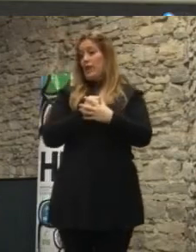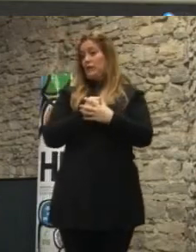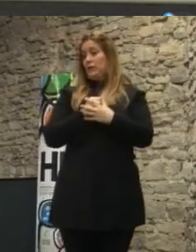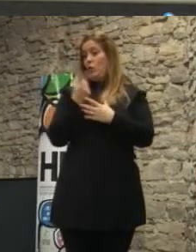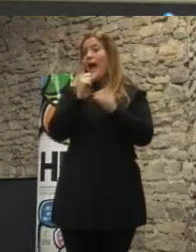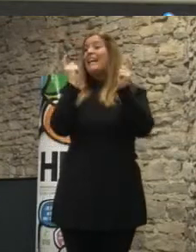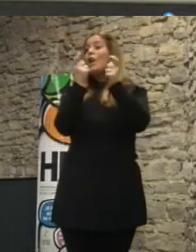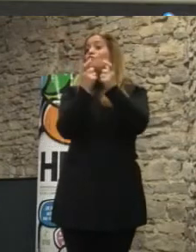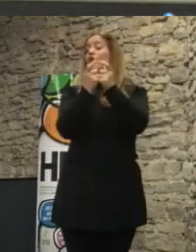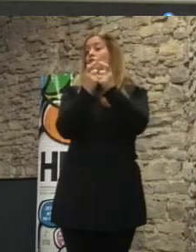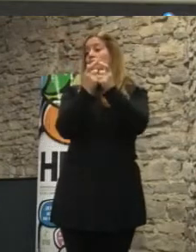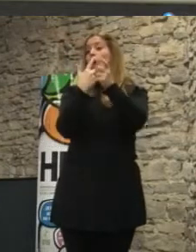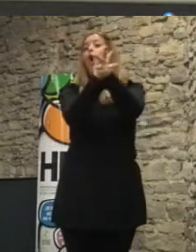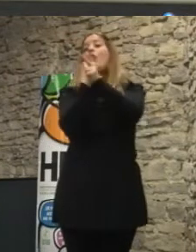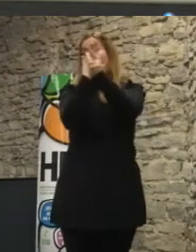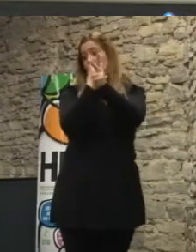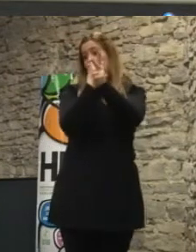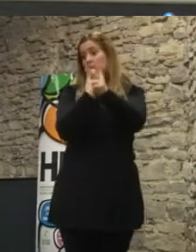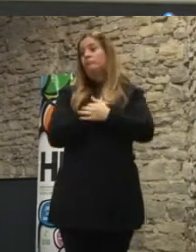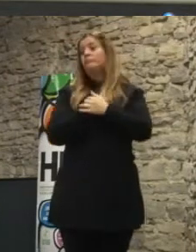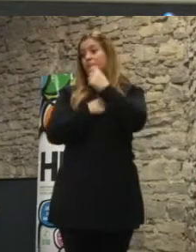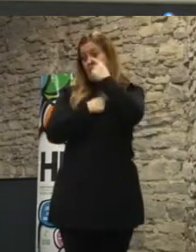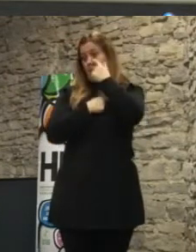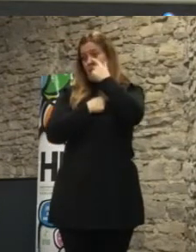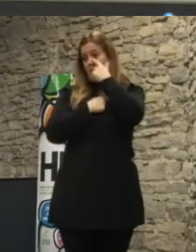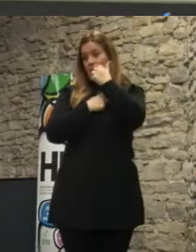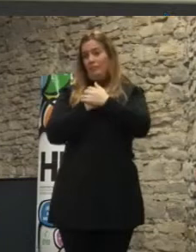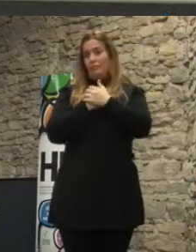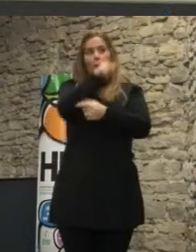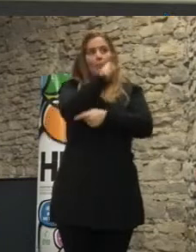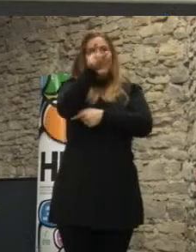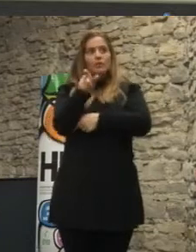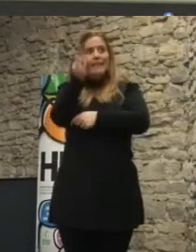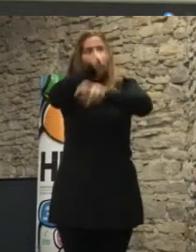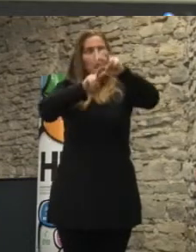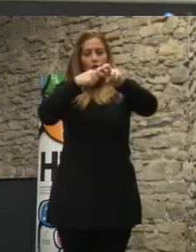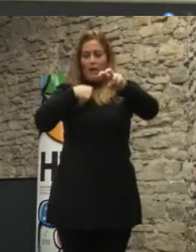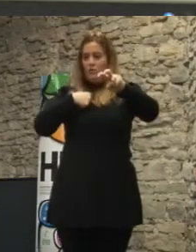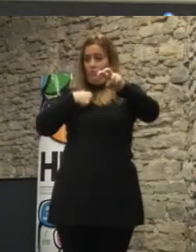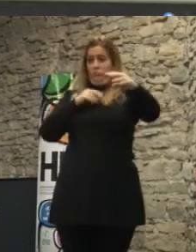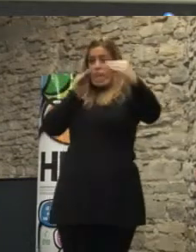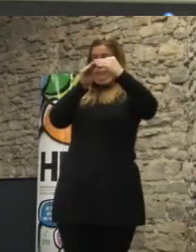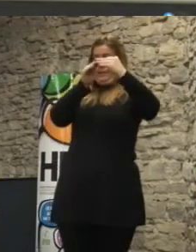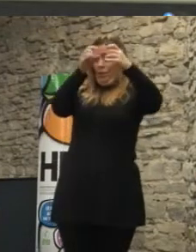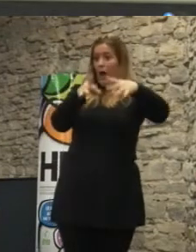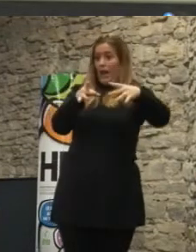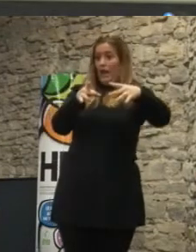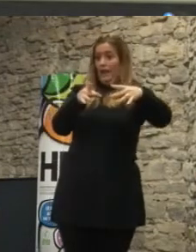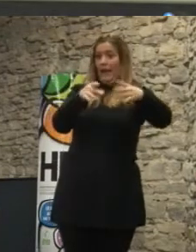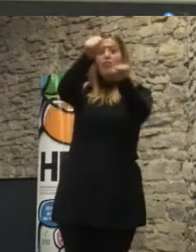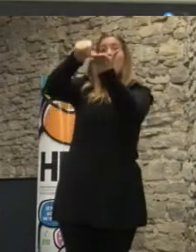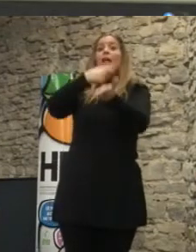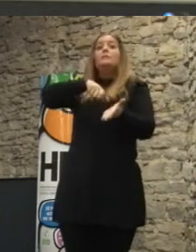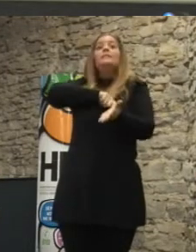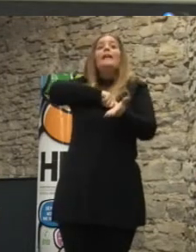online con personas que buscan lo que yo busco de 20 ciudades españolas. O